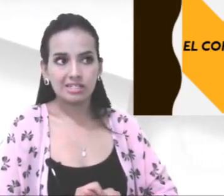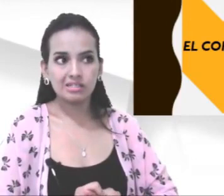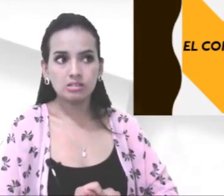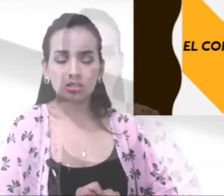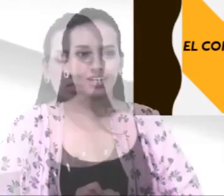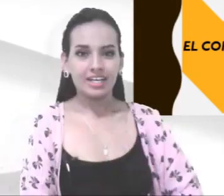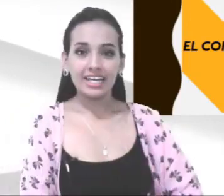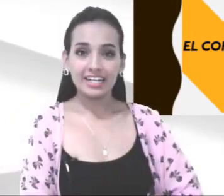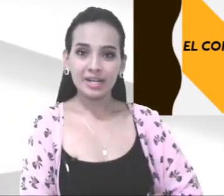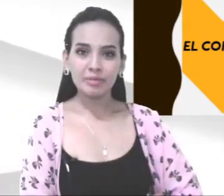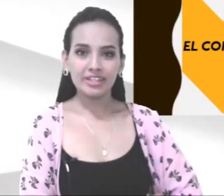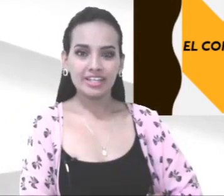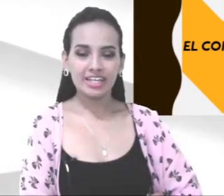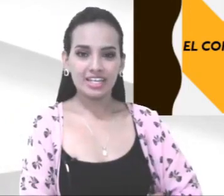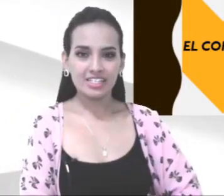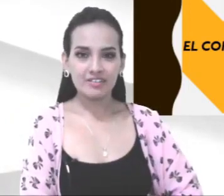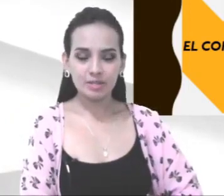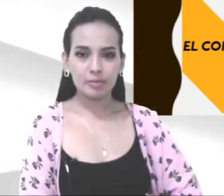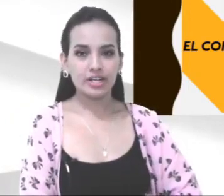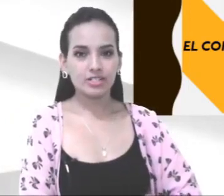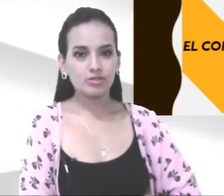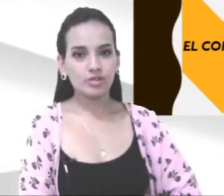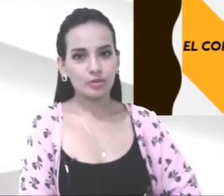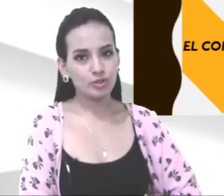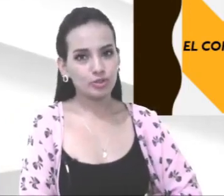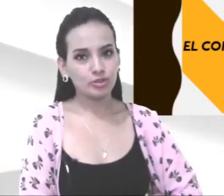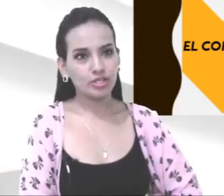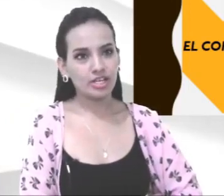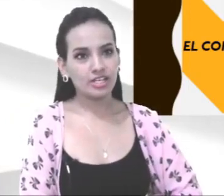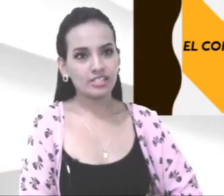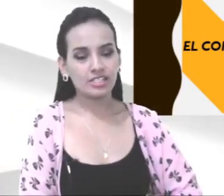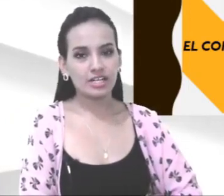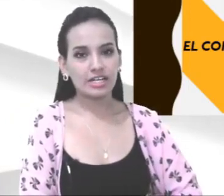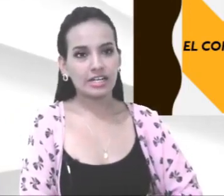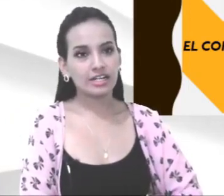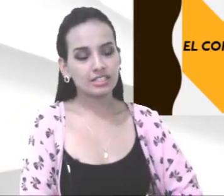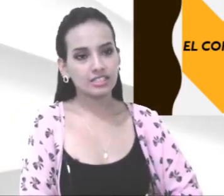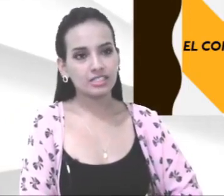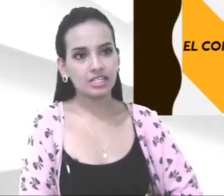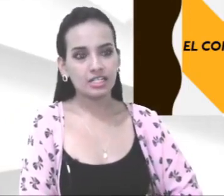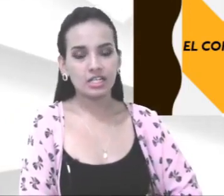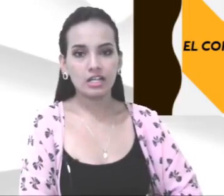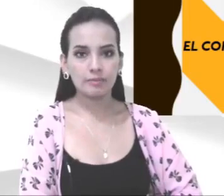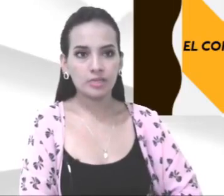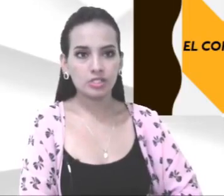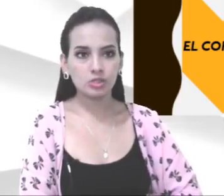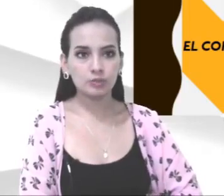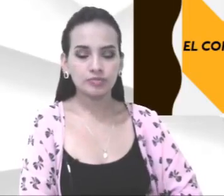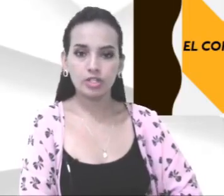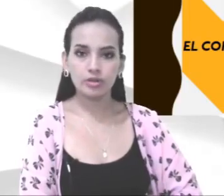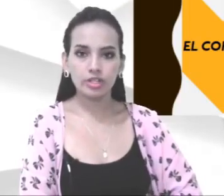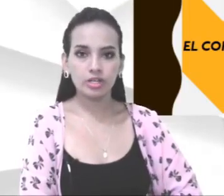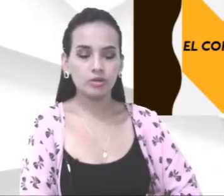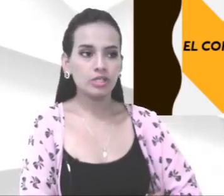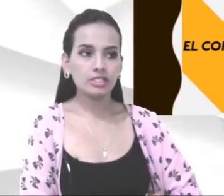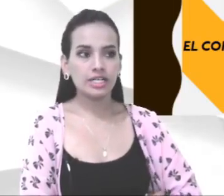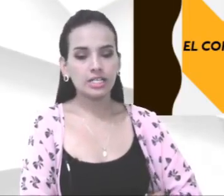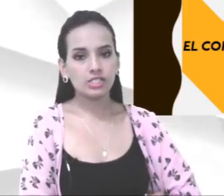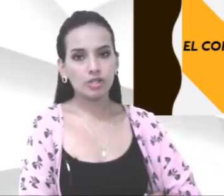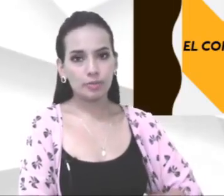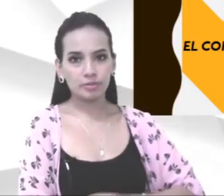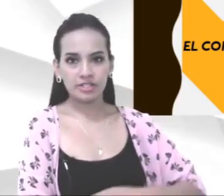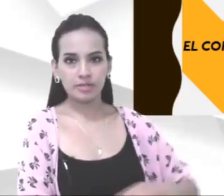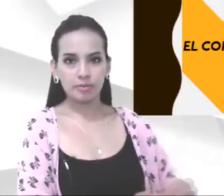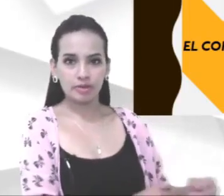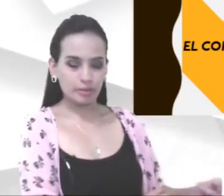y las danzas generalmente en las aves de paraíso es muy notoria esta característica de adaptación de cortejo ya